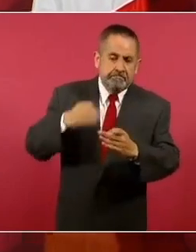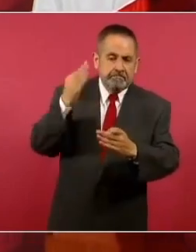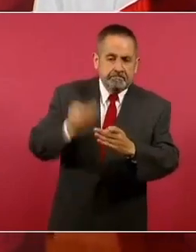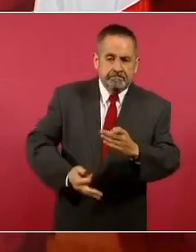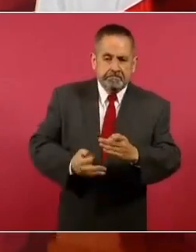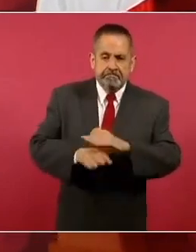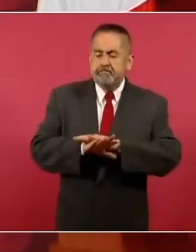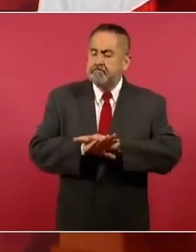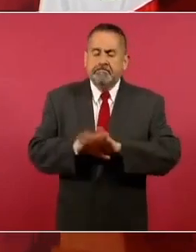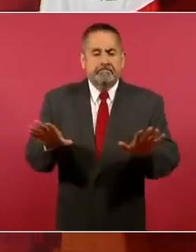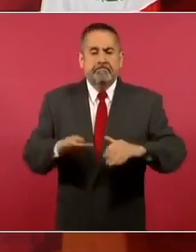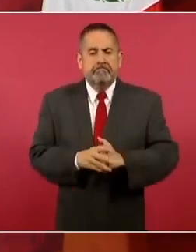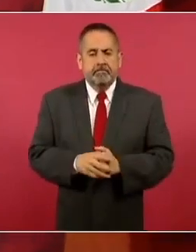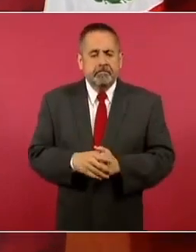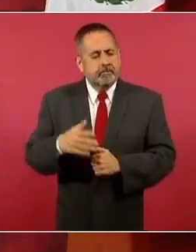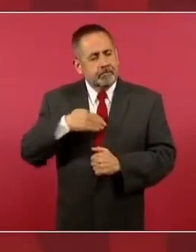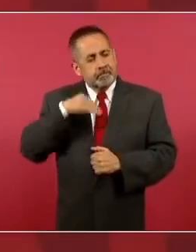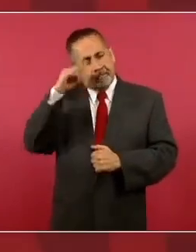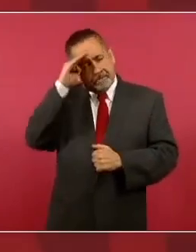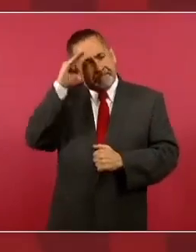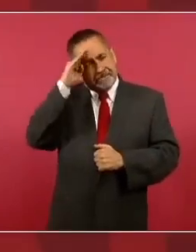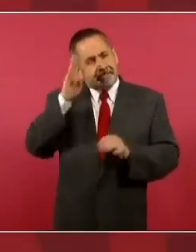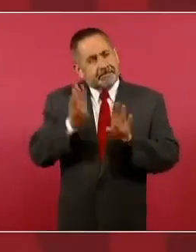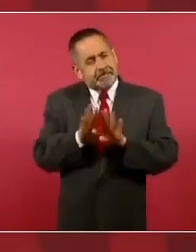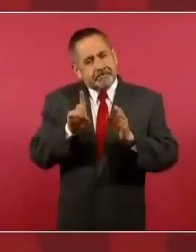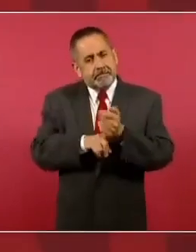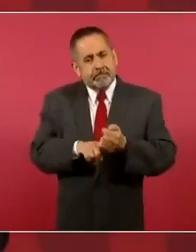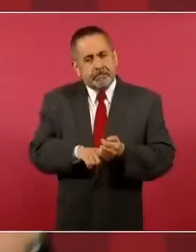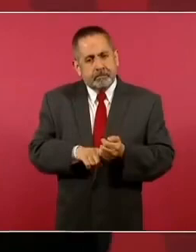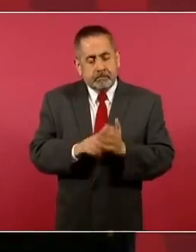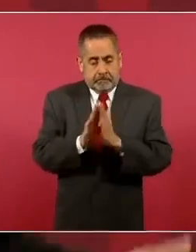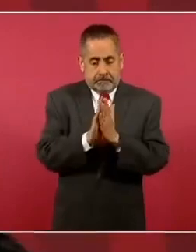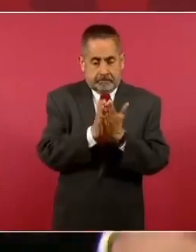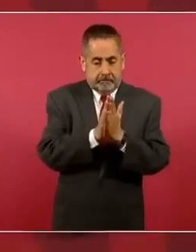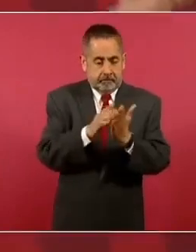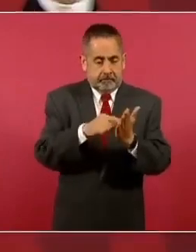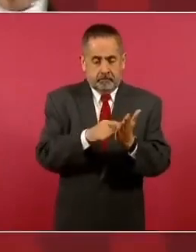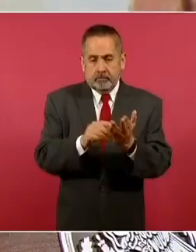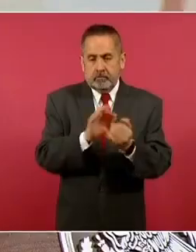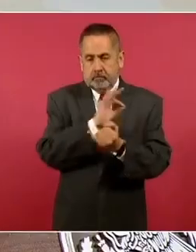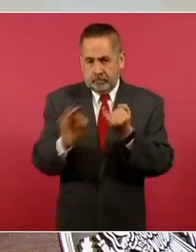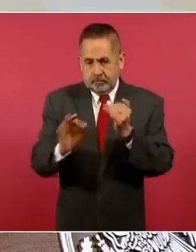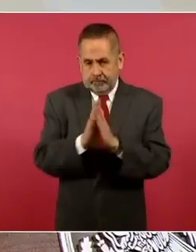Estoy buscando la el nombre a mi último libro